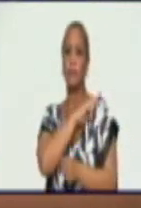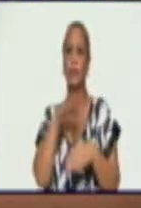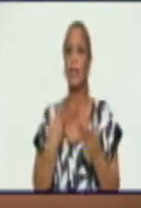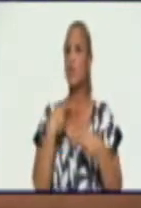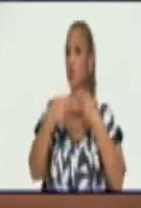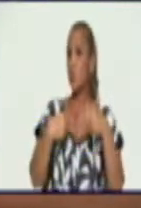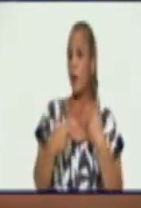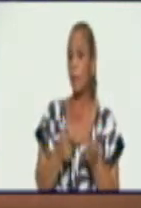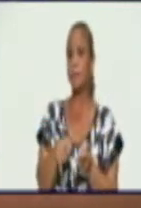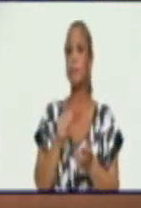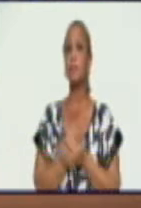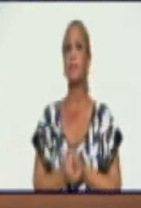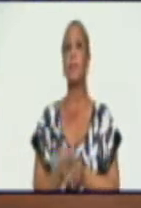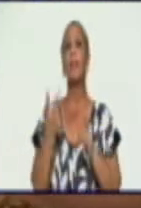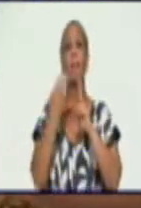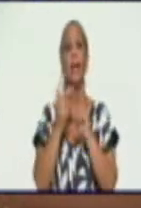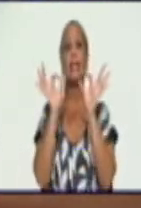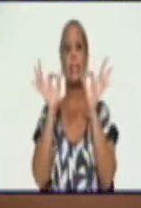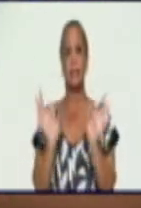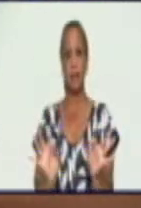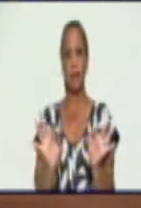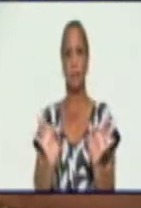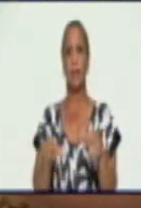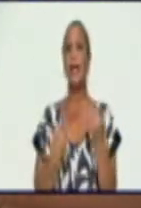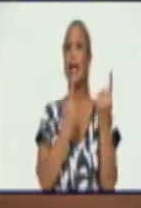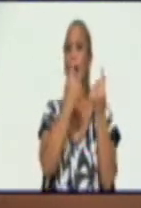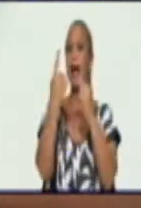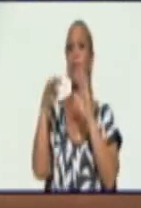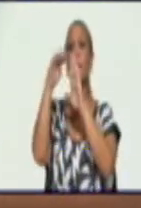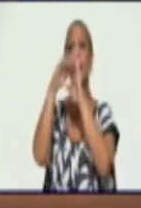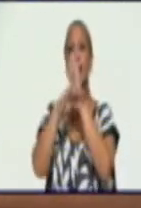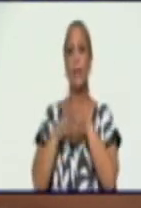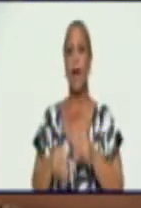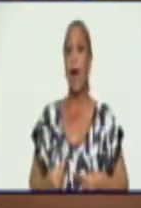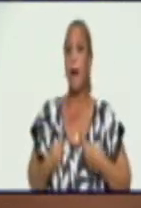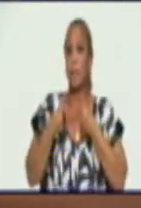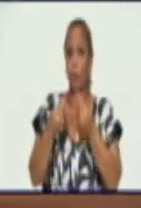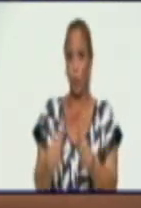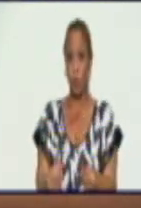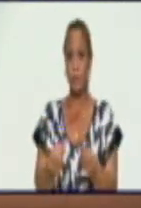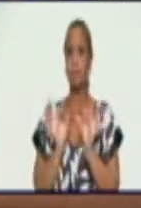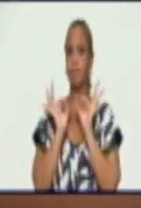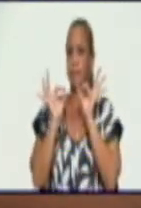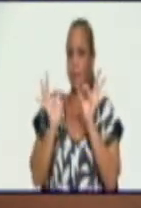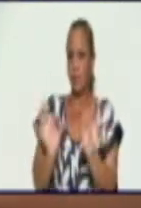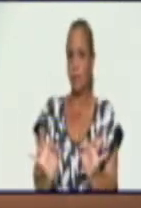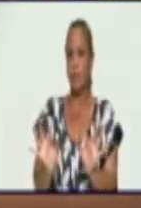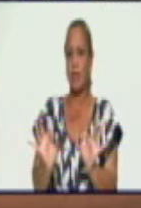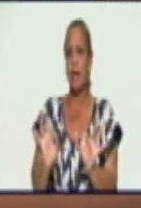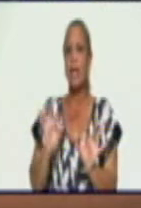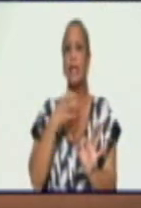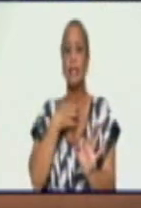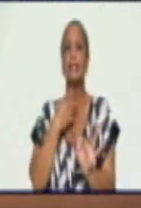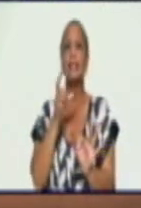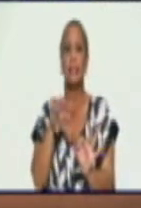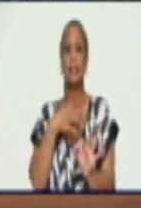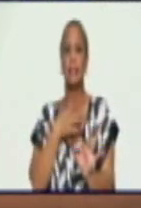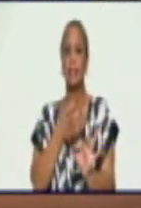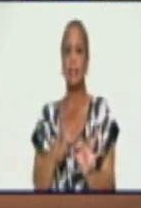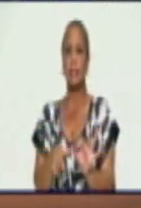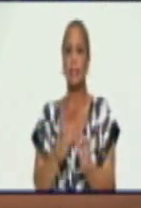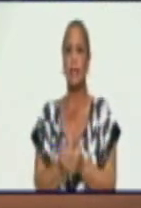para que ciertamente cada medida aporte la efectividad que se está requiriendo en este